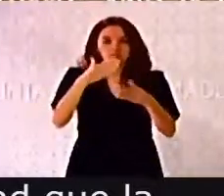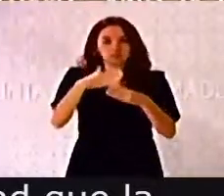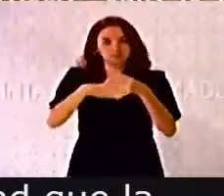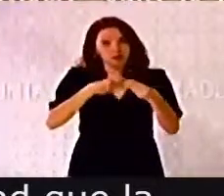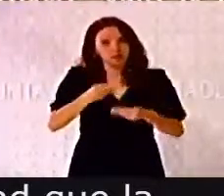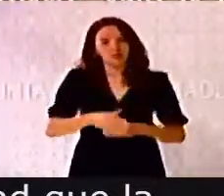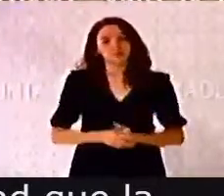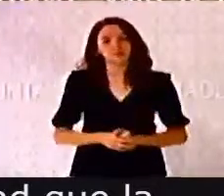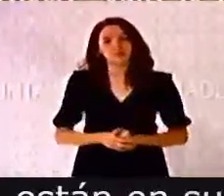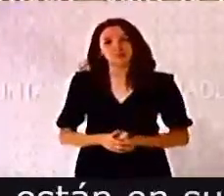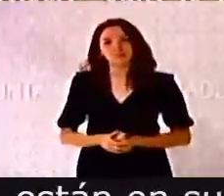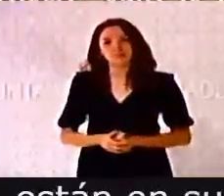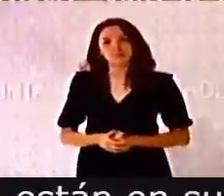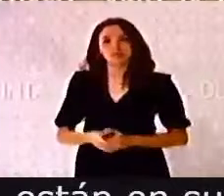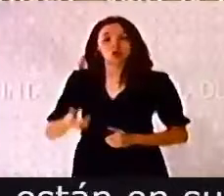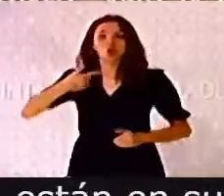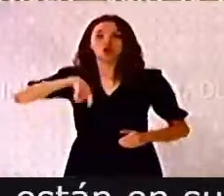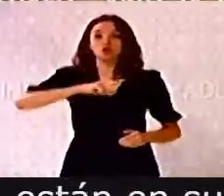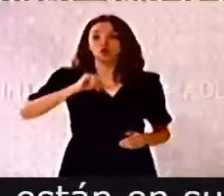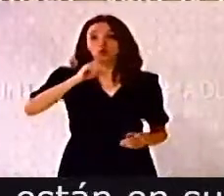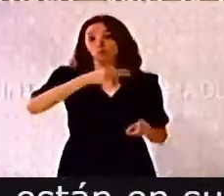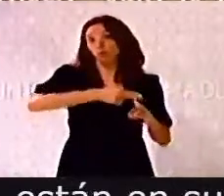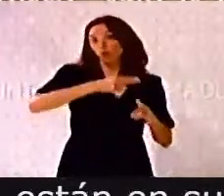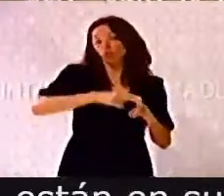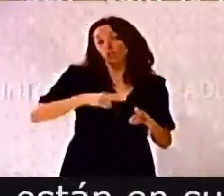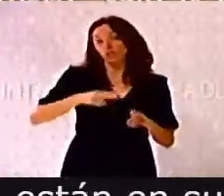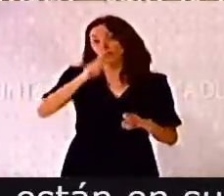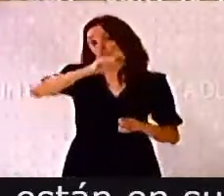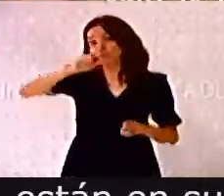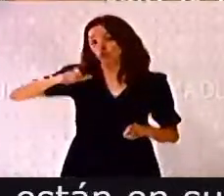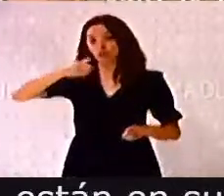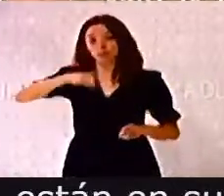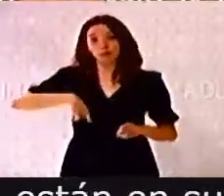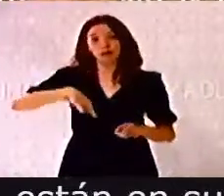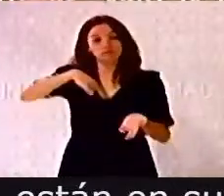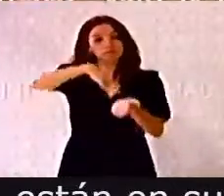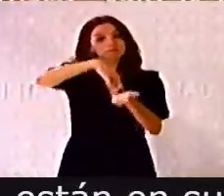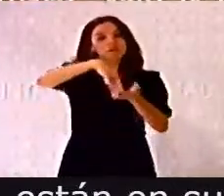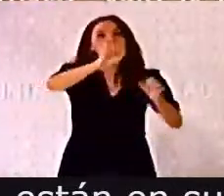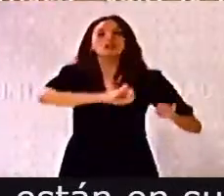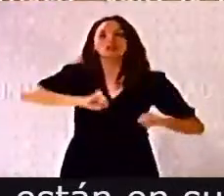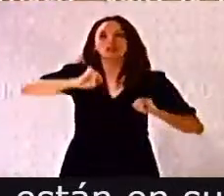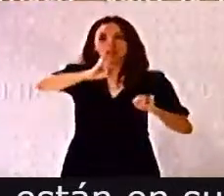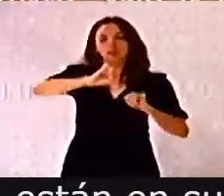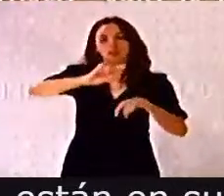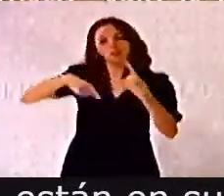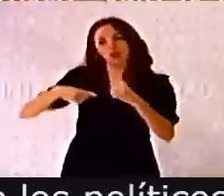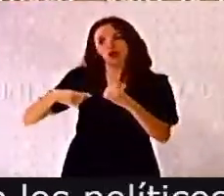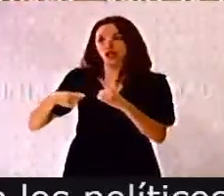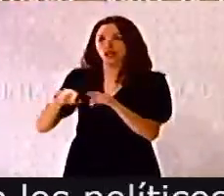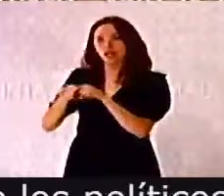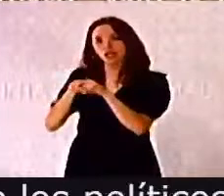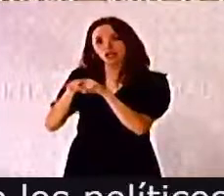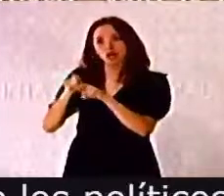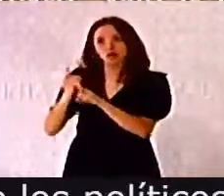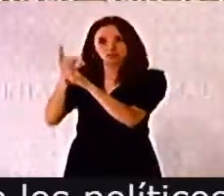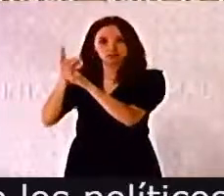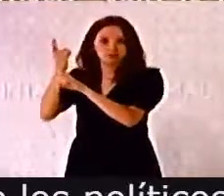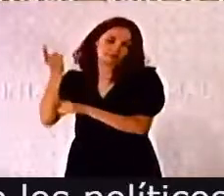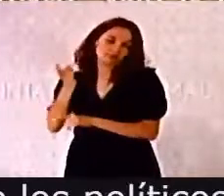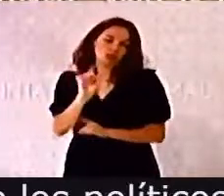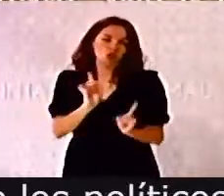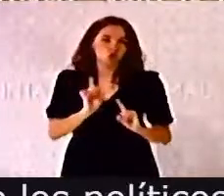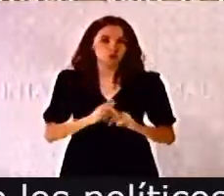No defendamos la autonomía de la política y de los políticos y luego los estemos juzgando permanentemente, ¿no? Obviamente no